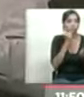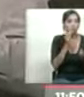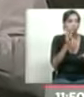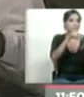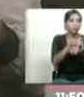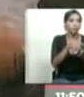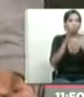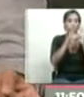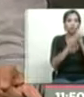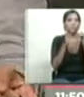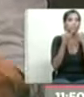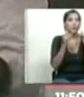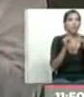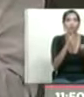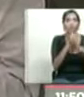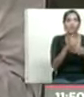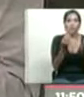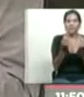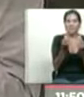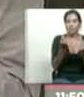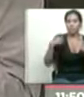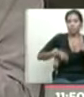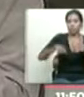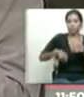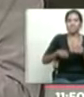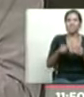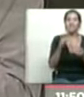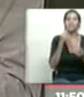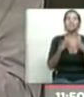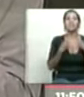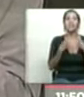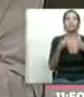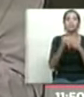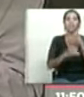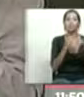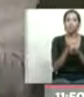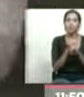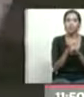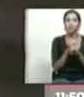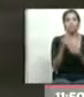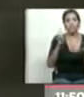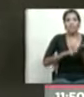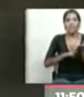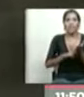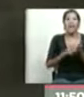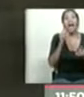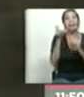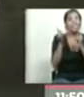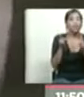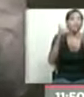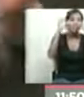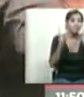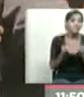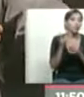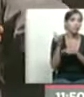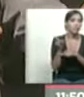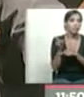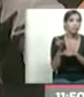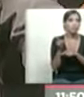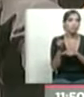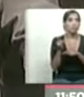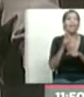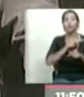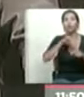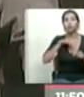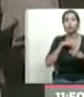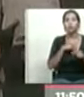idiomas que no existían para quedarse con la plata y seguir viviendo en el exterior, ¿verdad? Allá aquellos los que decidieron eso, allá los otros que